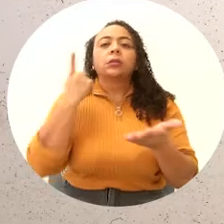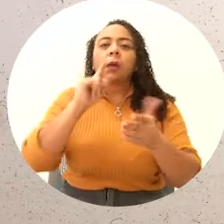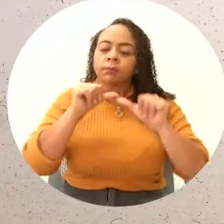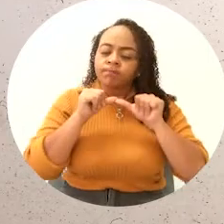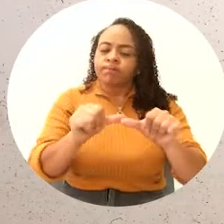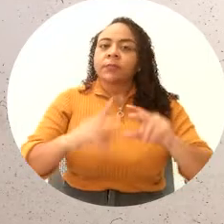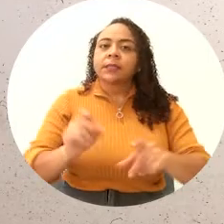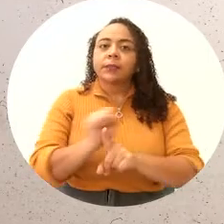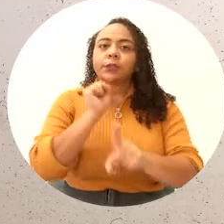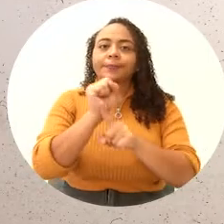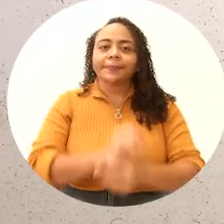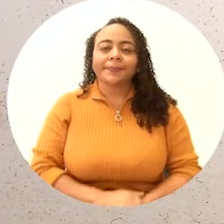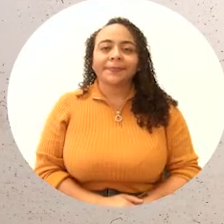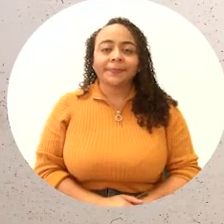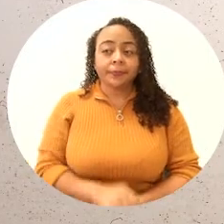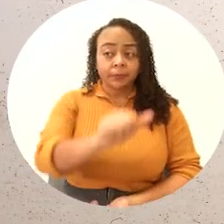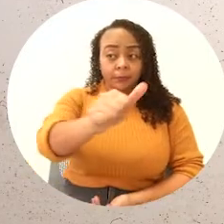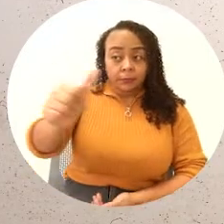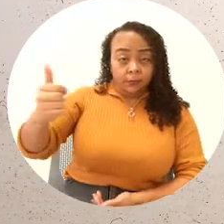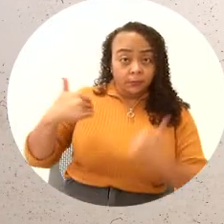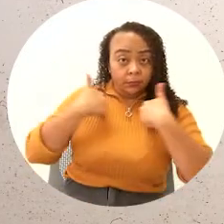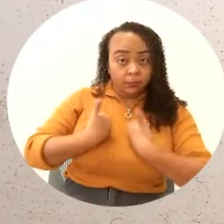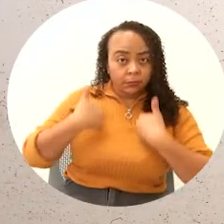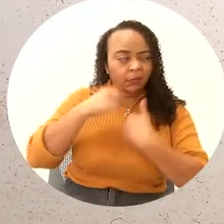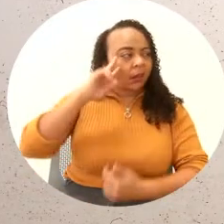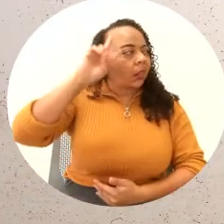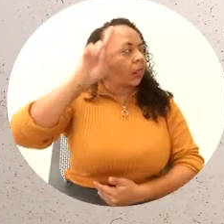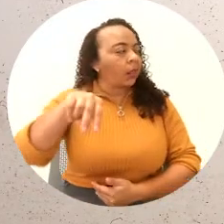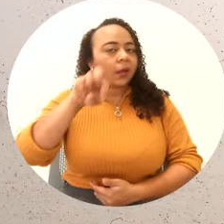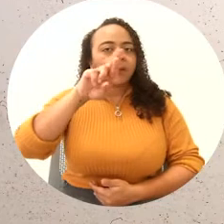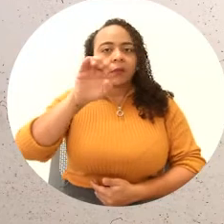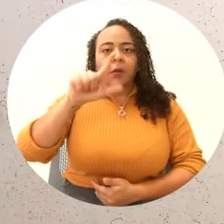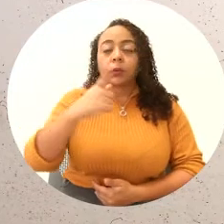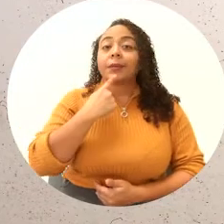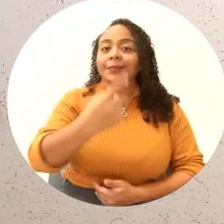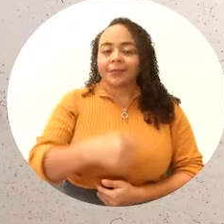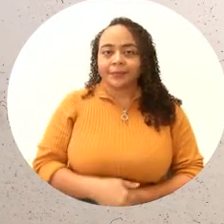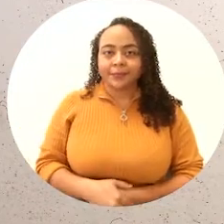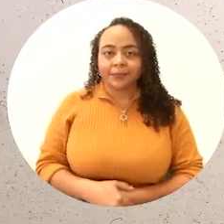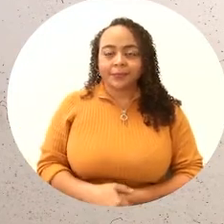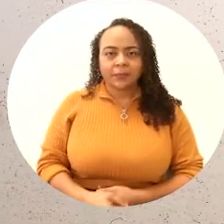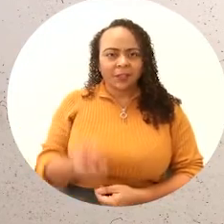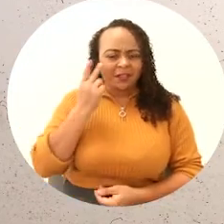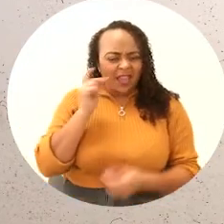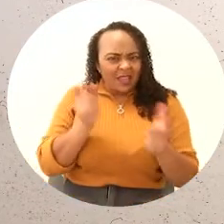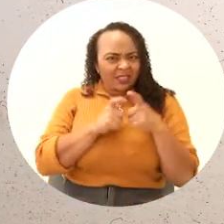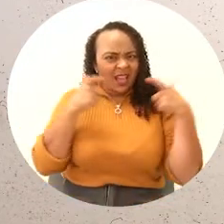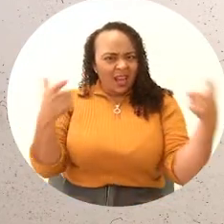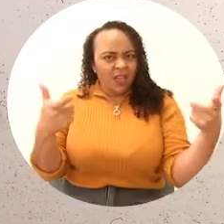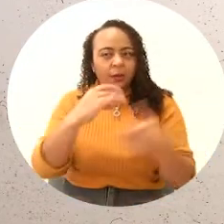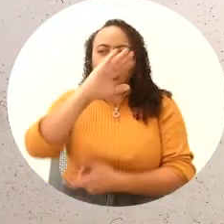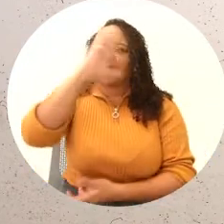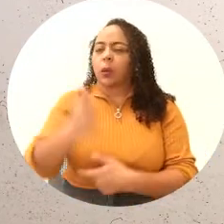para sobrellevar la situación. Los demás animales ignoraban lo que Raúl les decía, lo veían